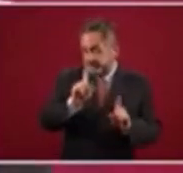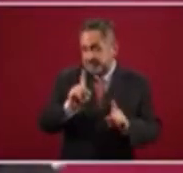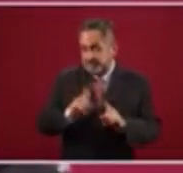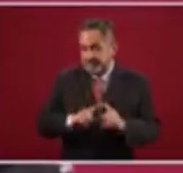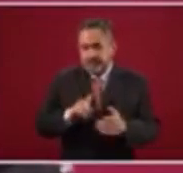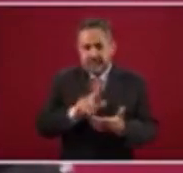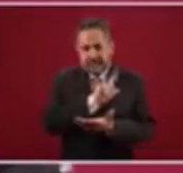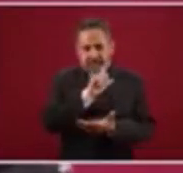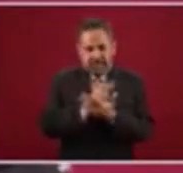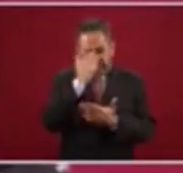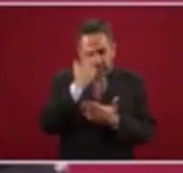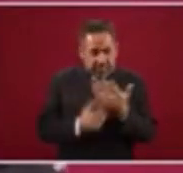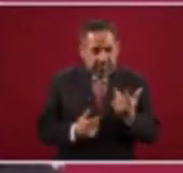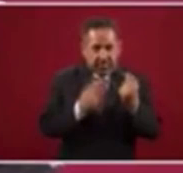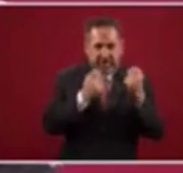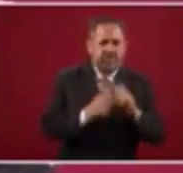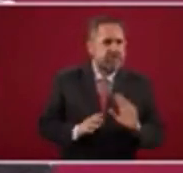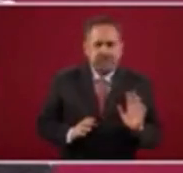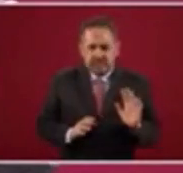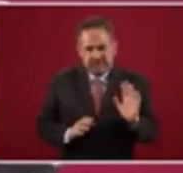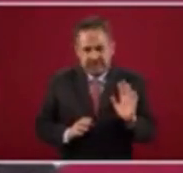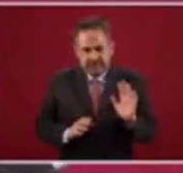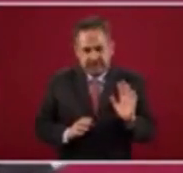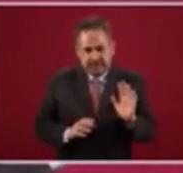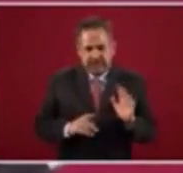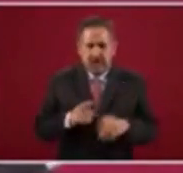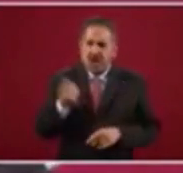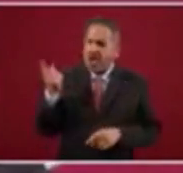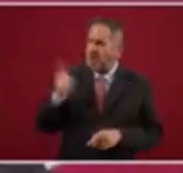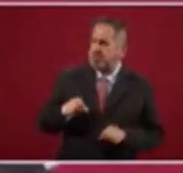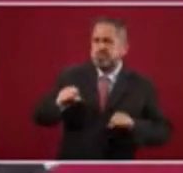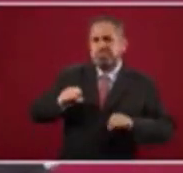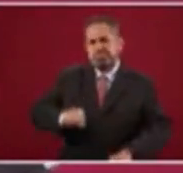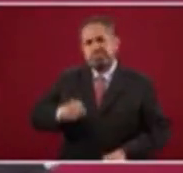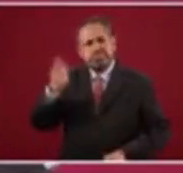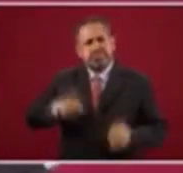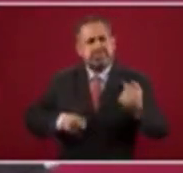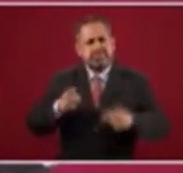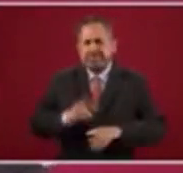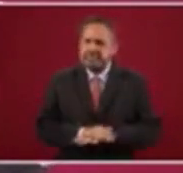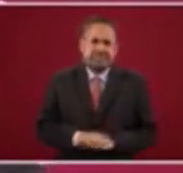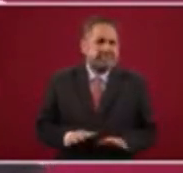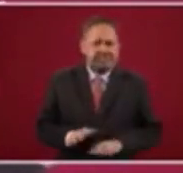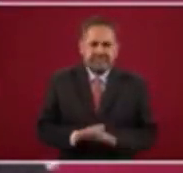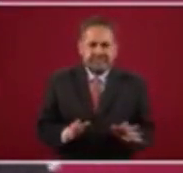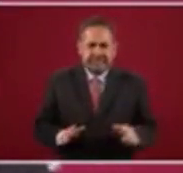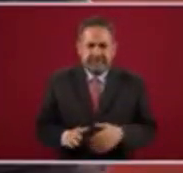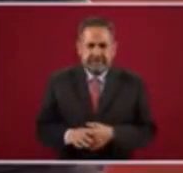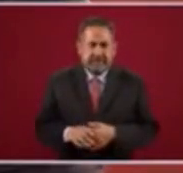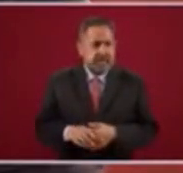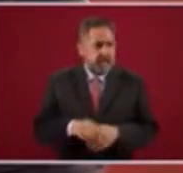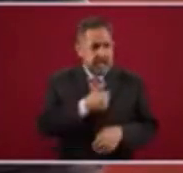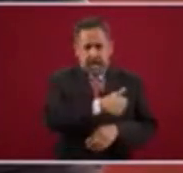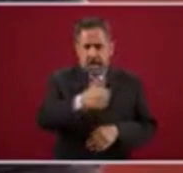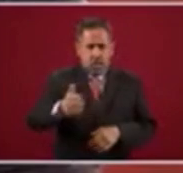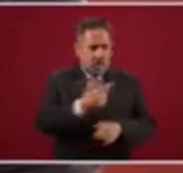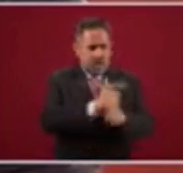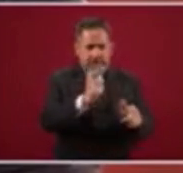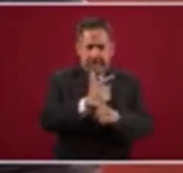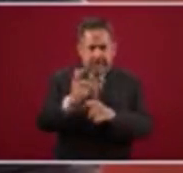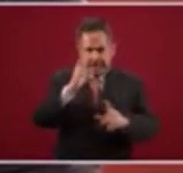violar la ley, sin autoritarismos, respetando las libertades.